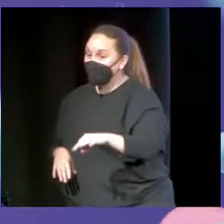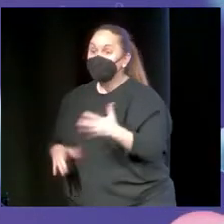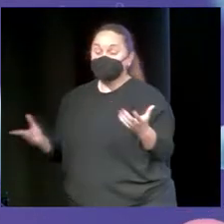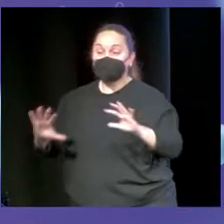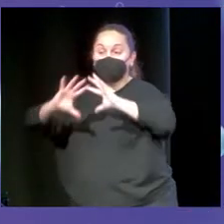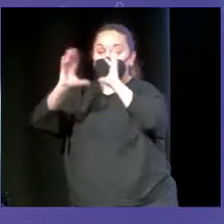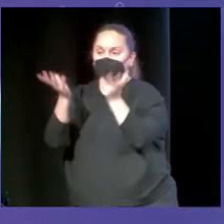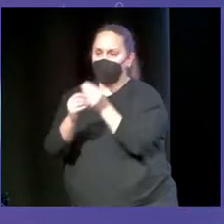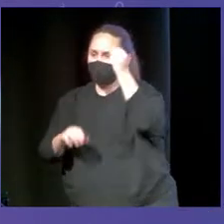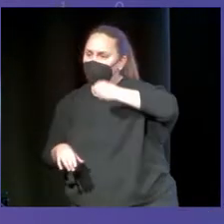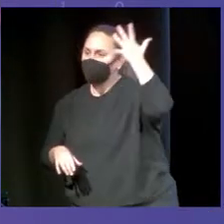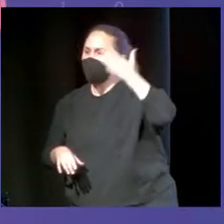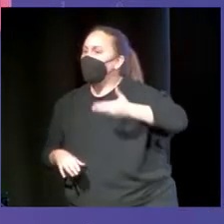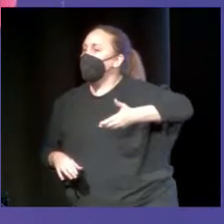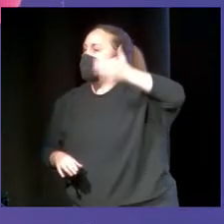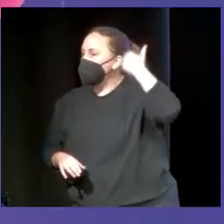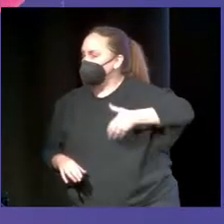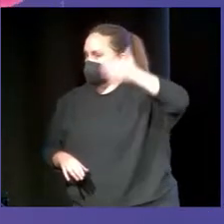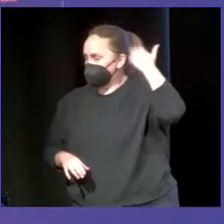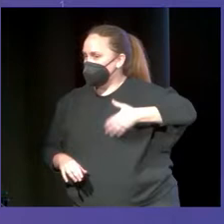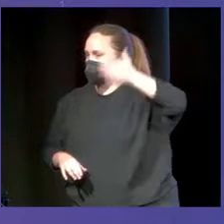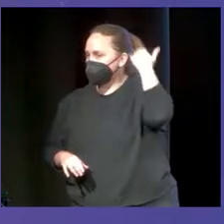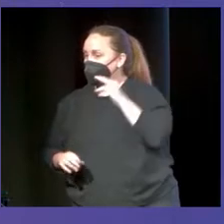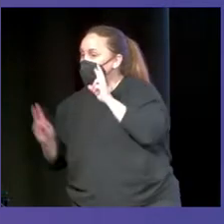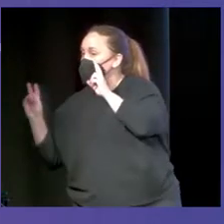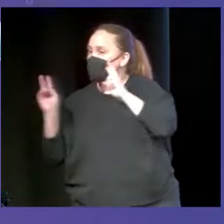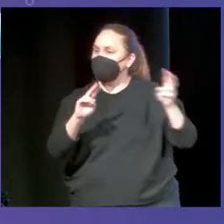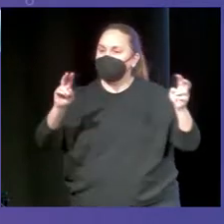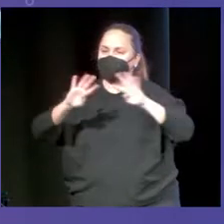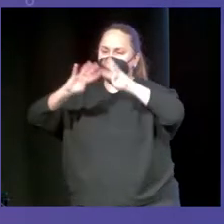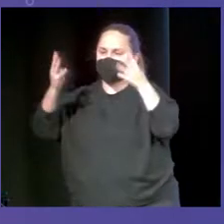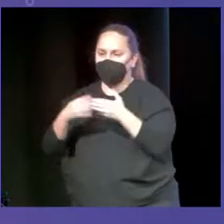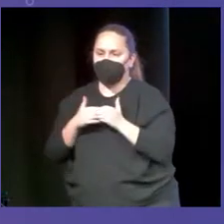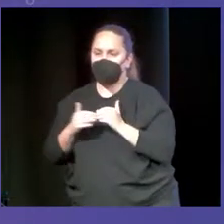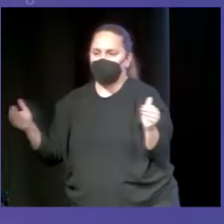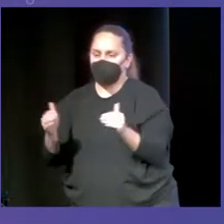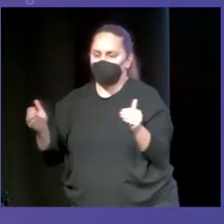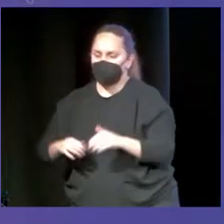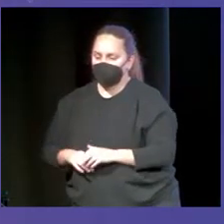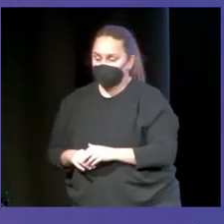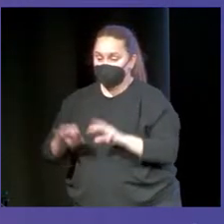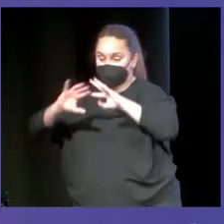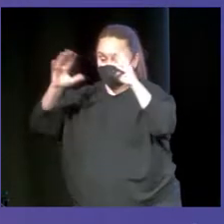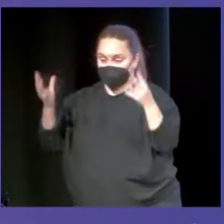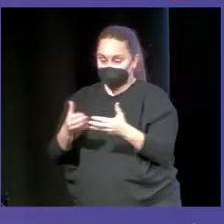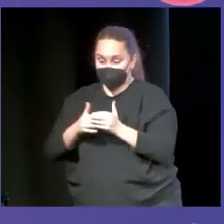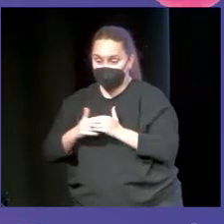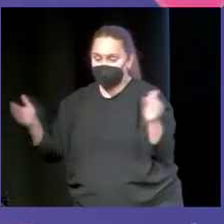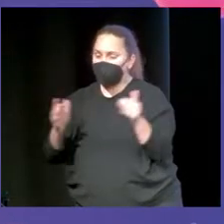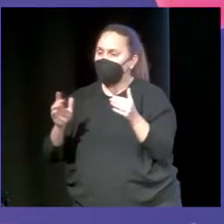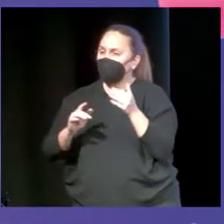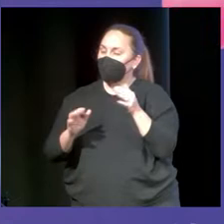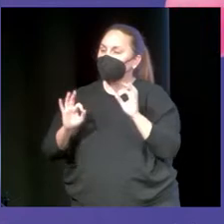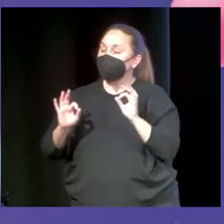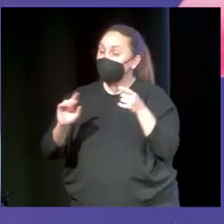metaverso pues nos tenemos que remontar a los orígenes de internet internet nació con una el objetivo que tenía